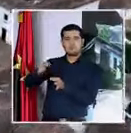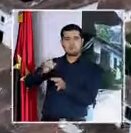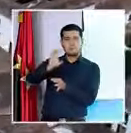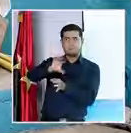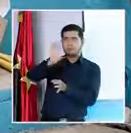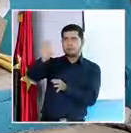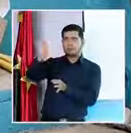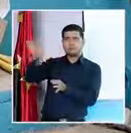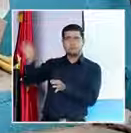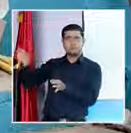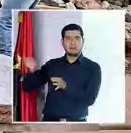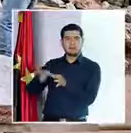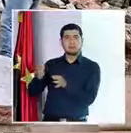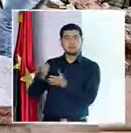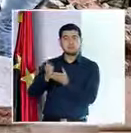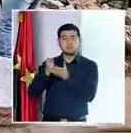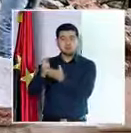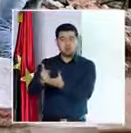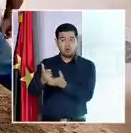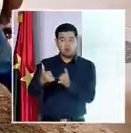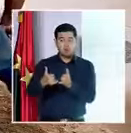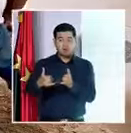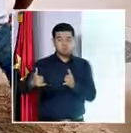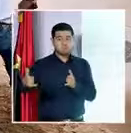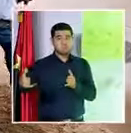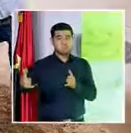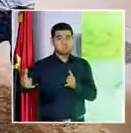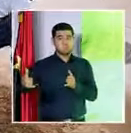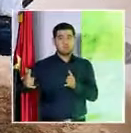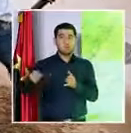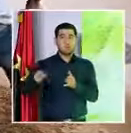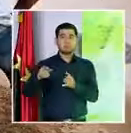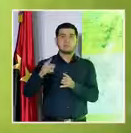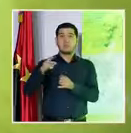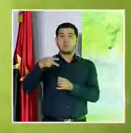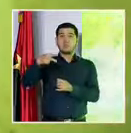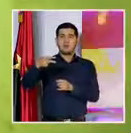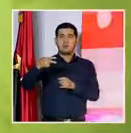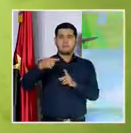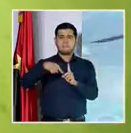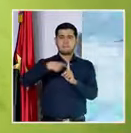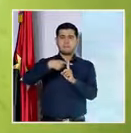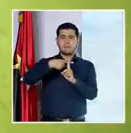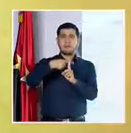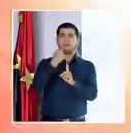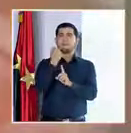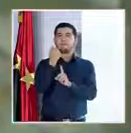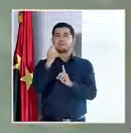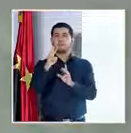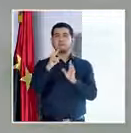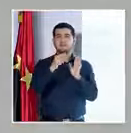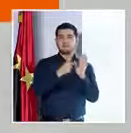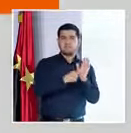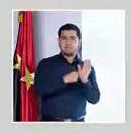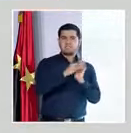El Carmen, Casco Urbano y Corregimiento de Guamalito y San Calixto. Estas dos acciones han beneficiado